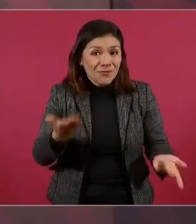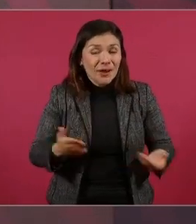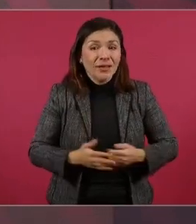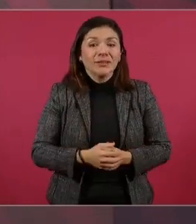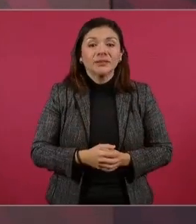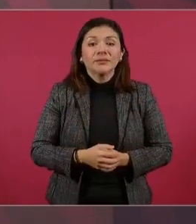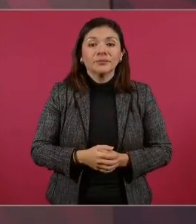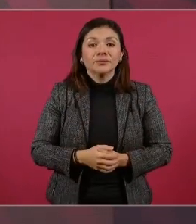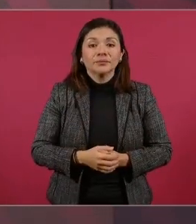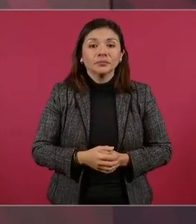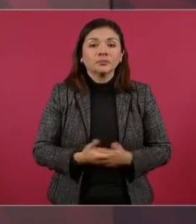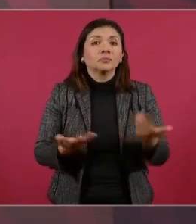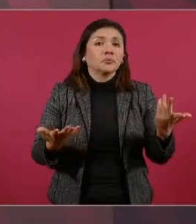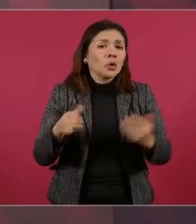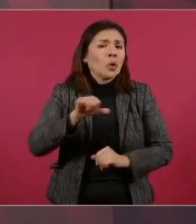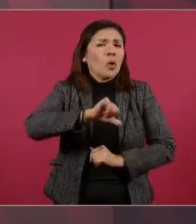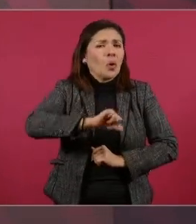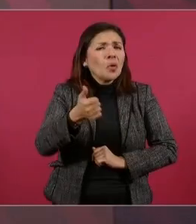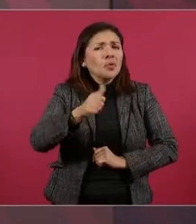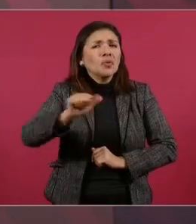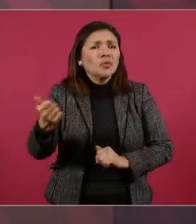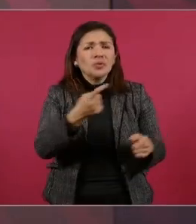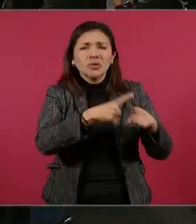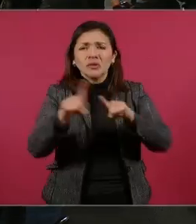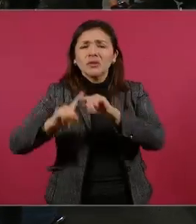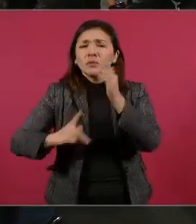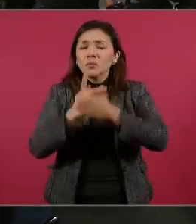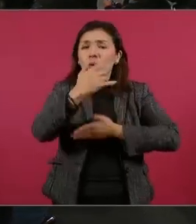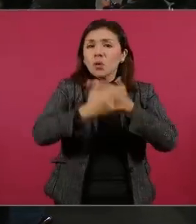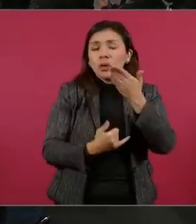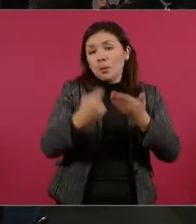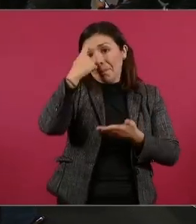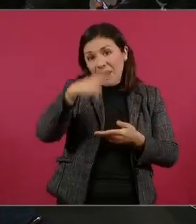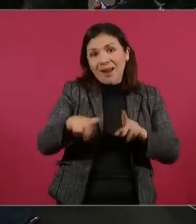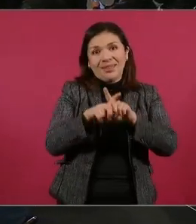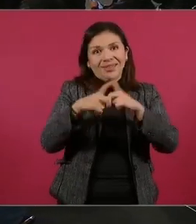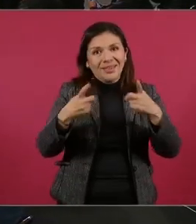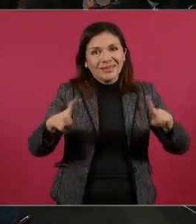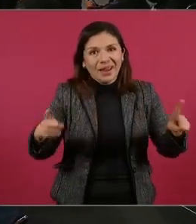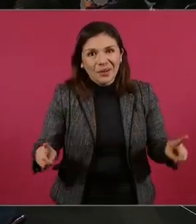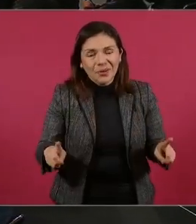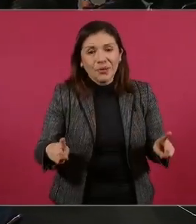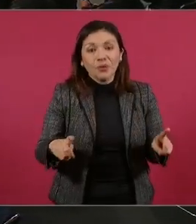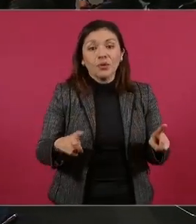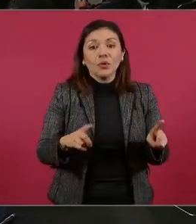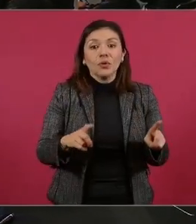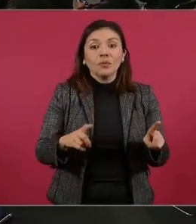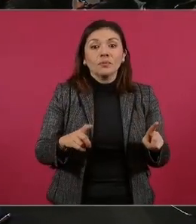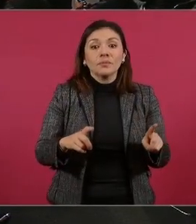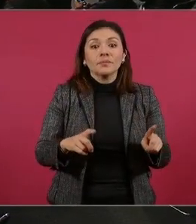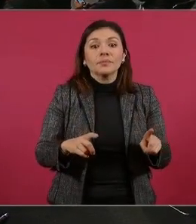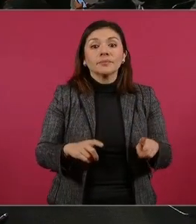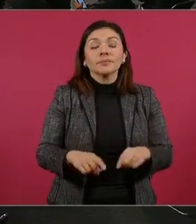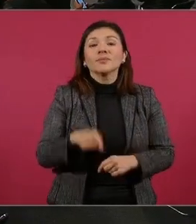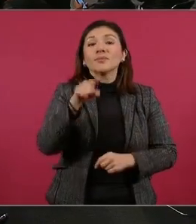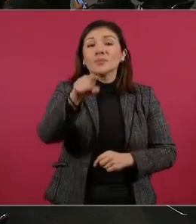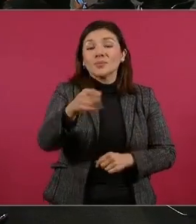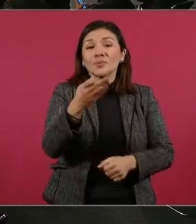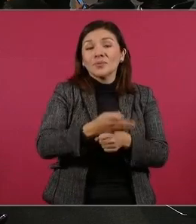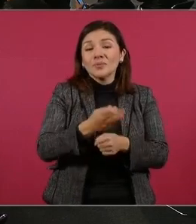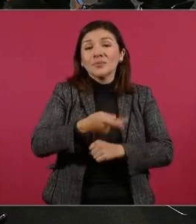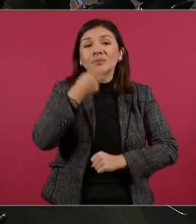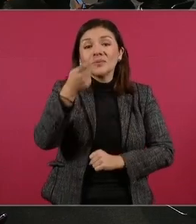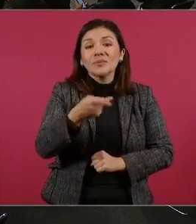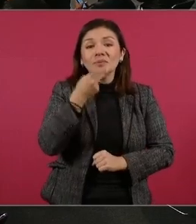y muchos otros proyectos de desarrollo y ahora que mencionas